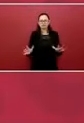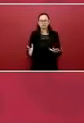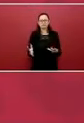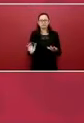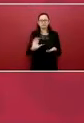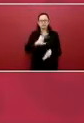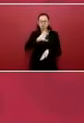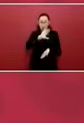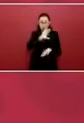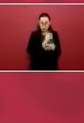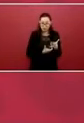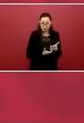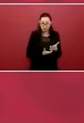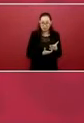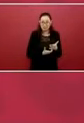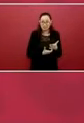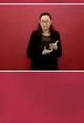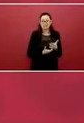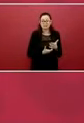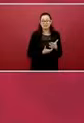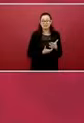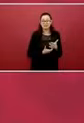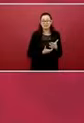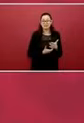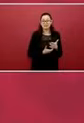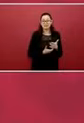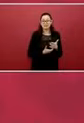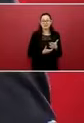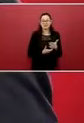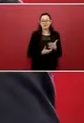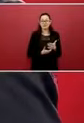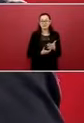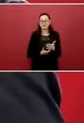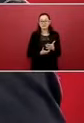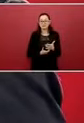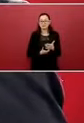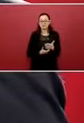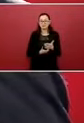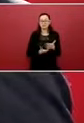contratos que se dejaron